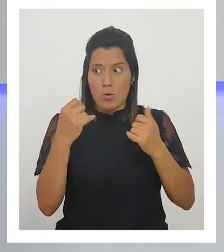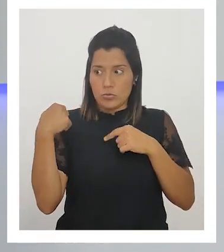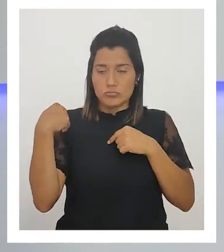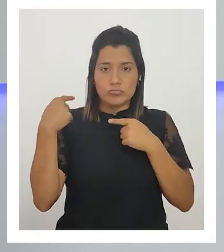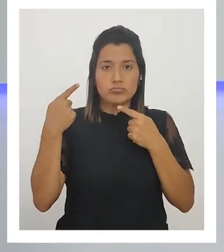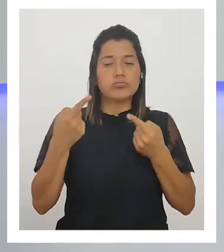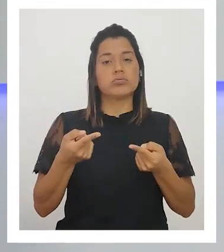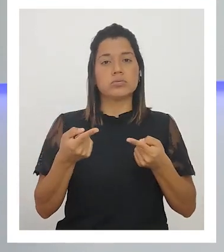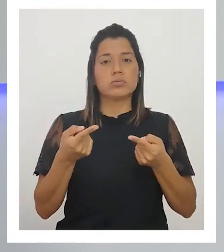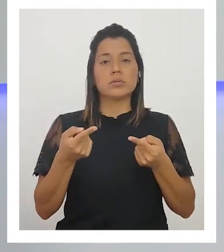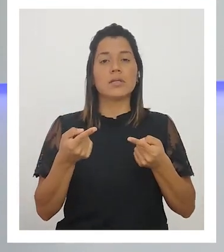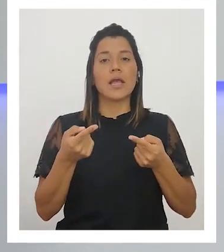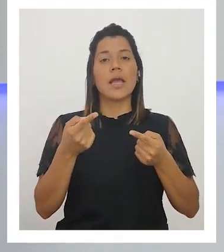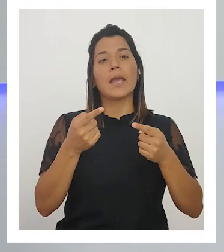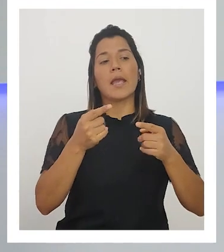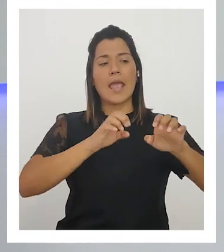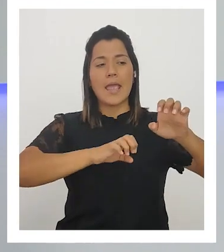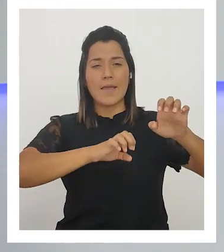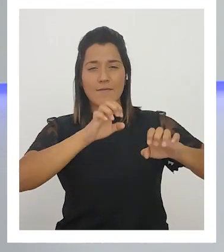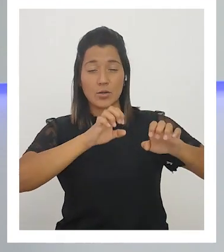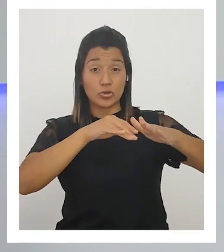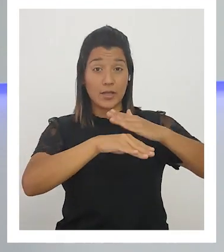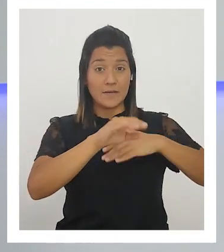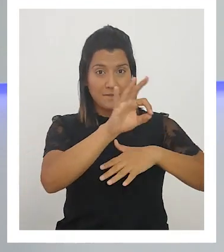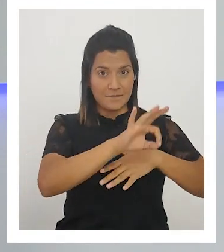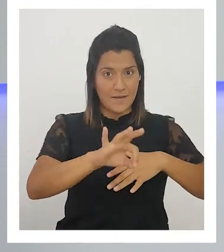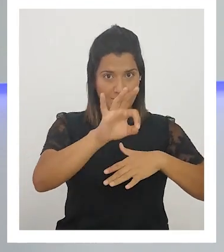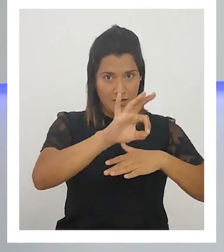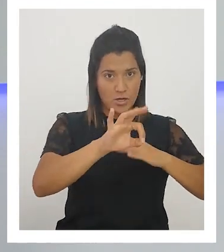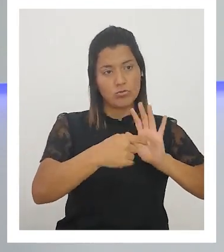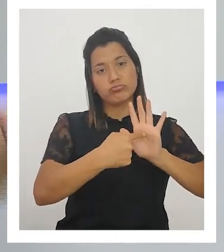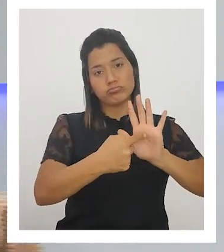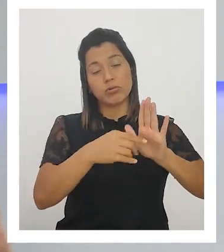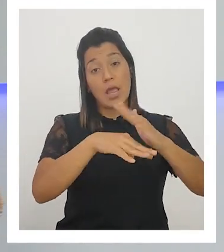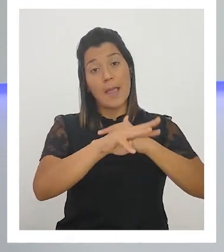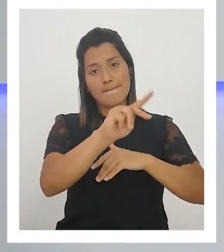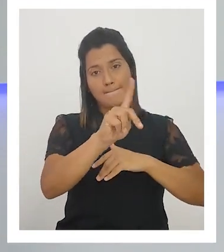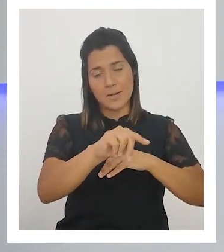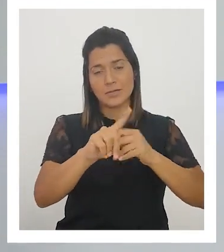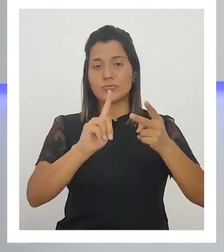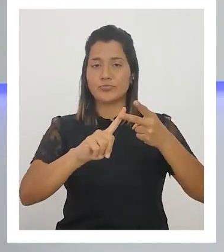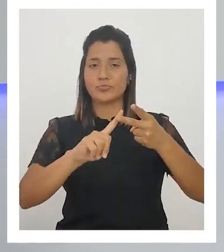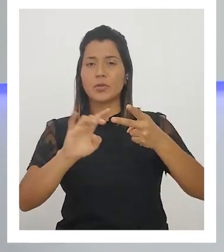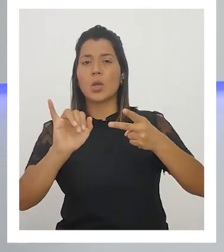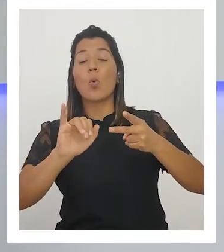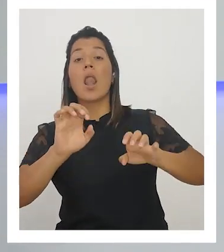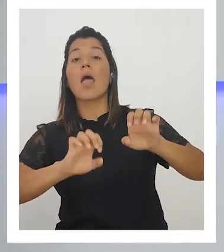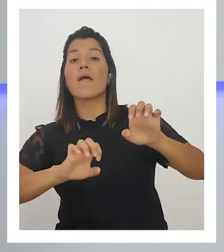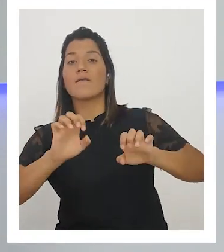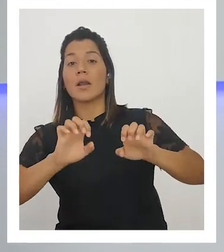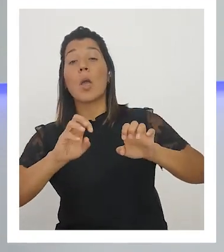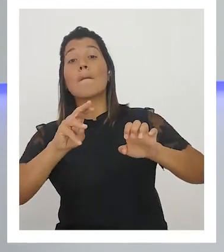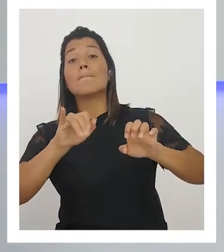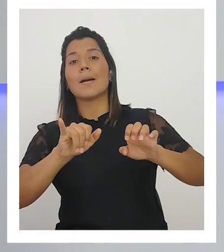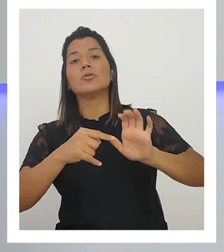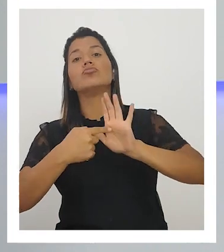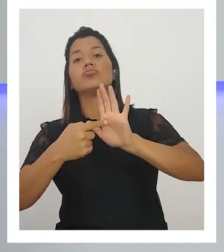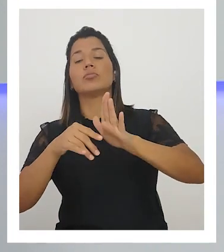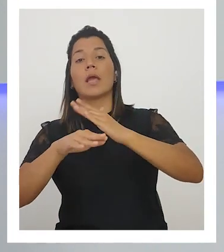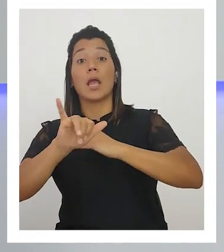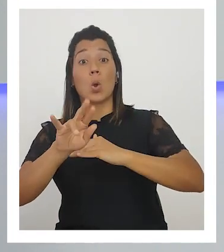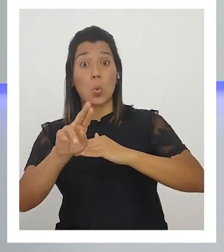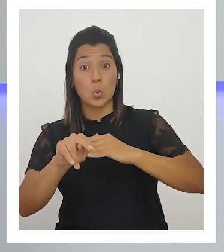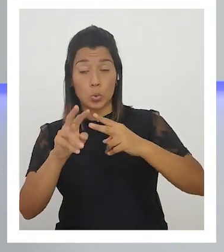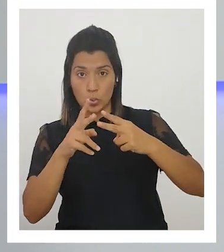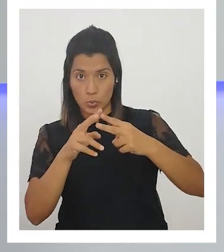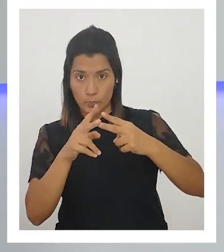la medición a febrero que se dio a conocer en marzo, como en la medición a mayo que se dio a conocer en junio, los 2